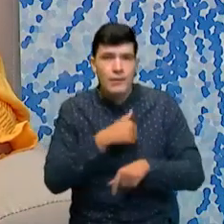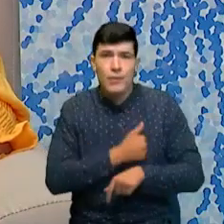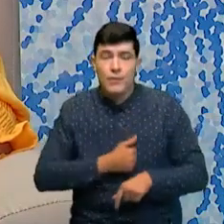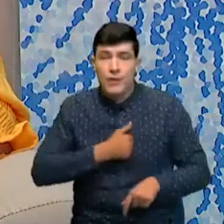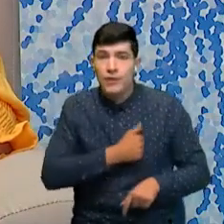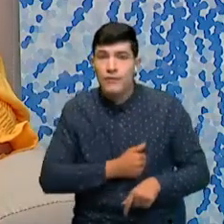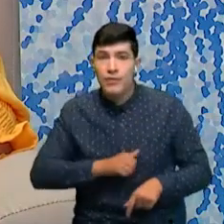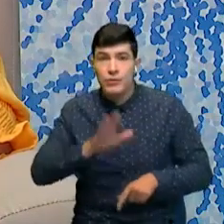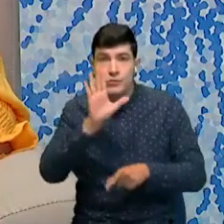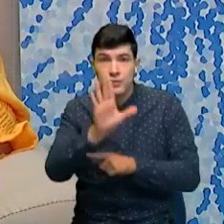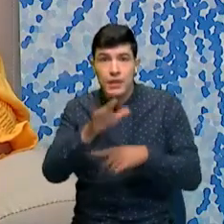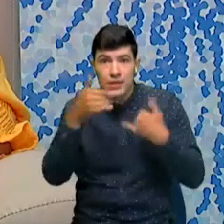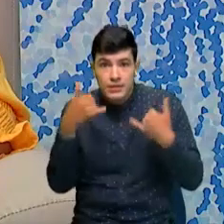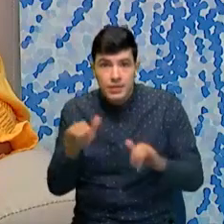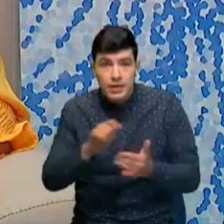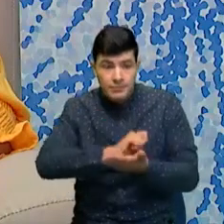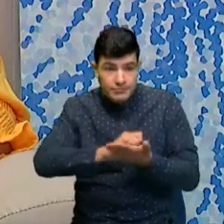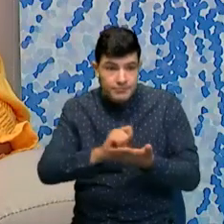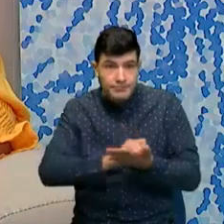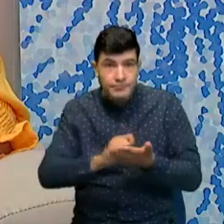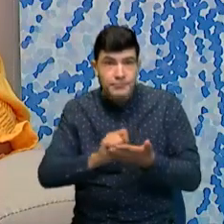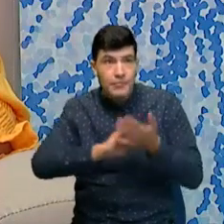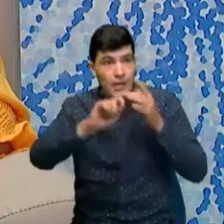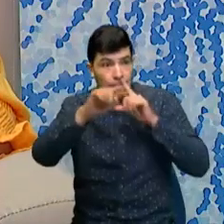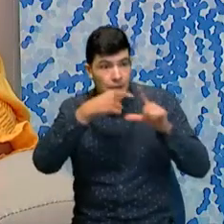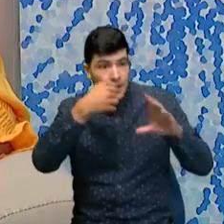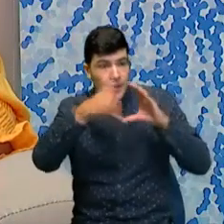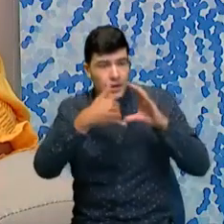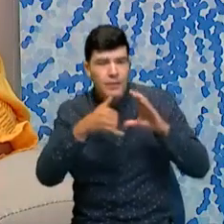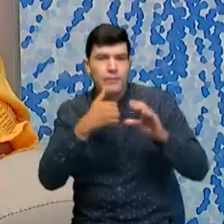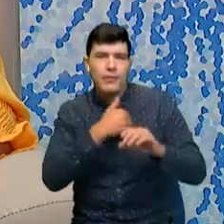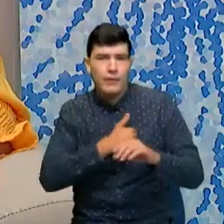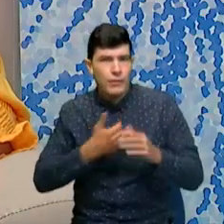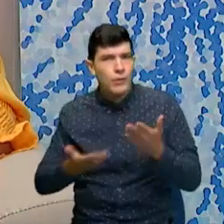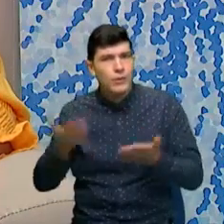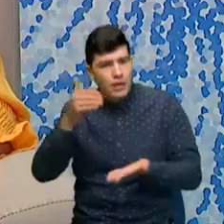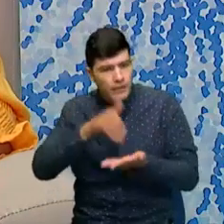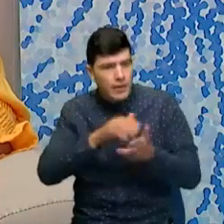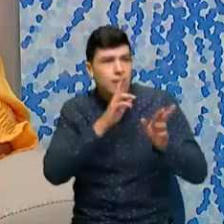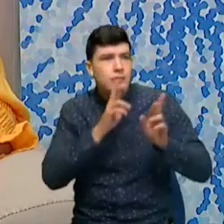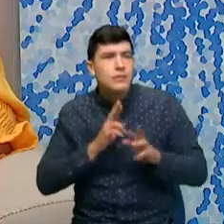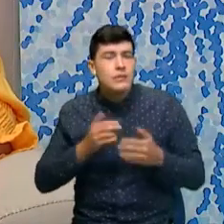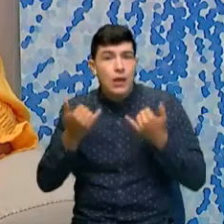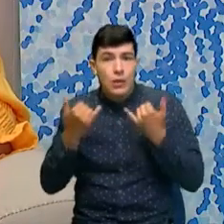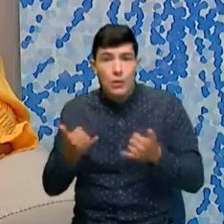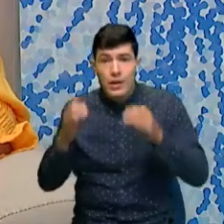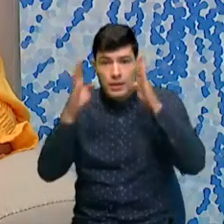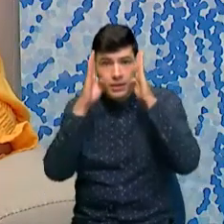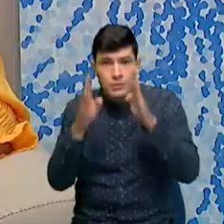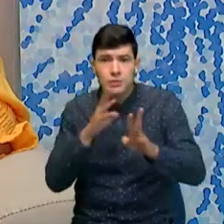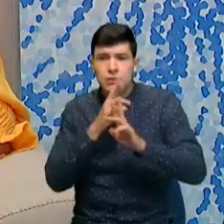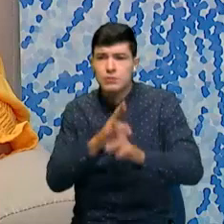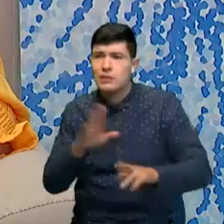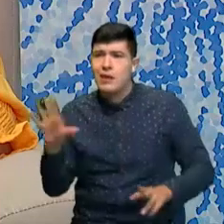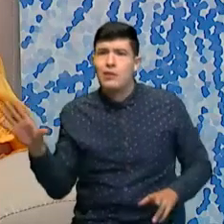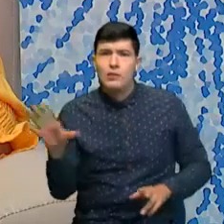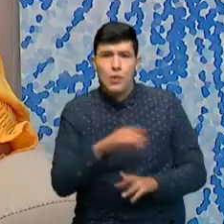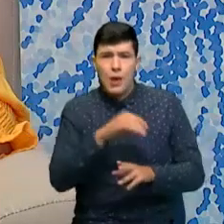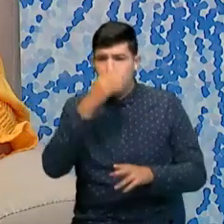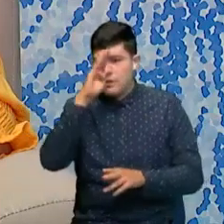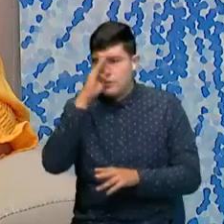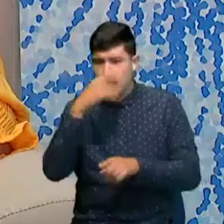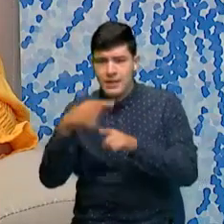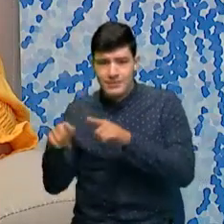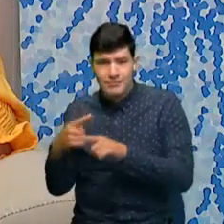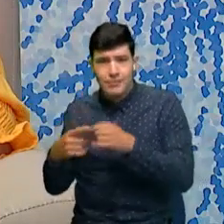si usted ya escribió y no obtuvo respuesta, vuélvanos a escribir y esta tarde estaremos atentos a resolverles todas las